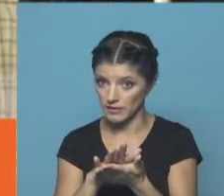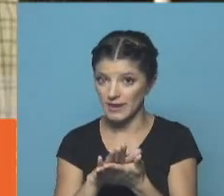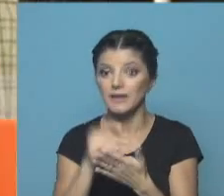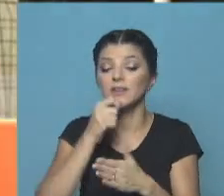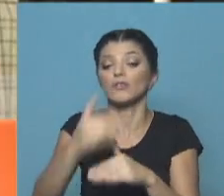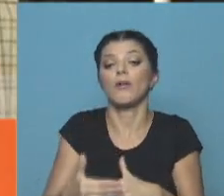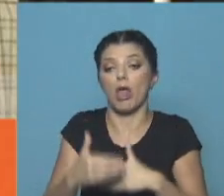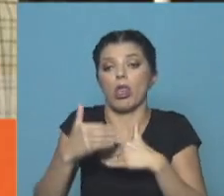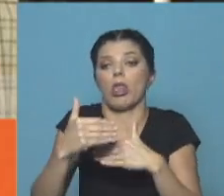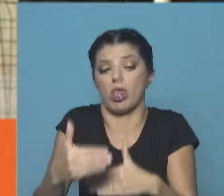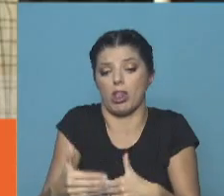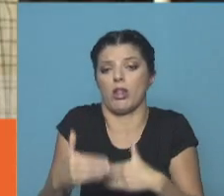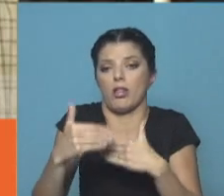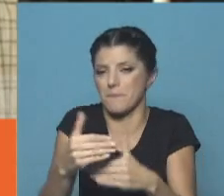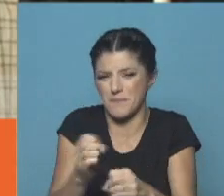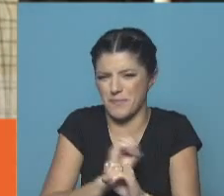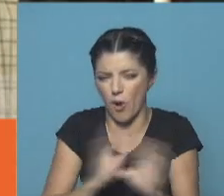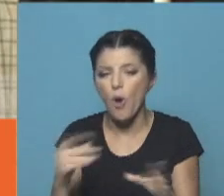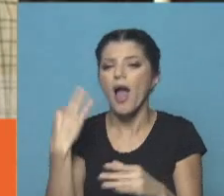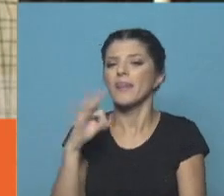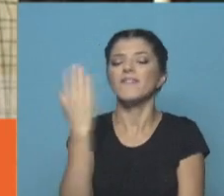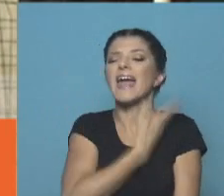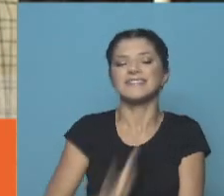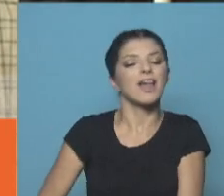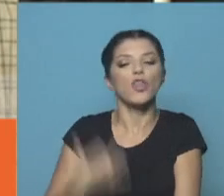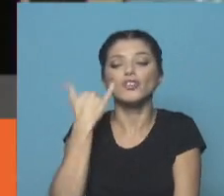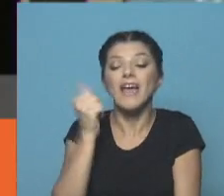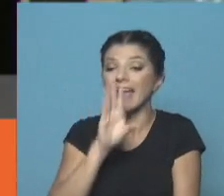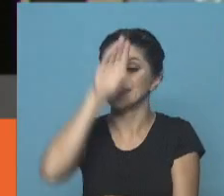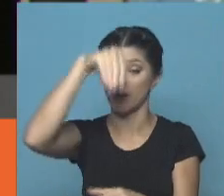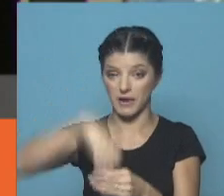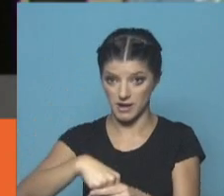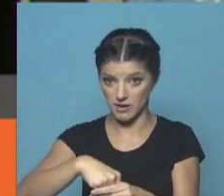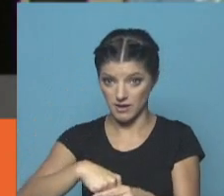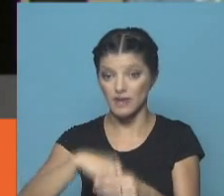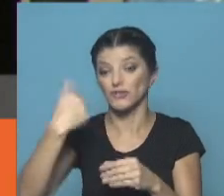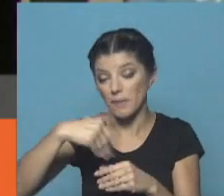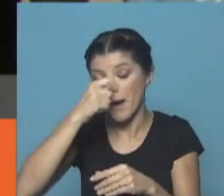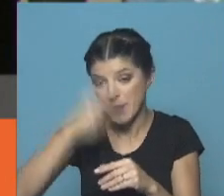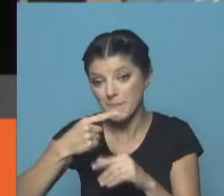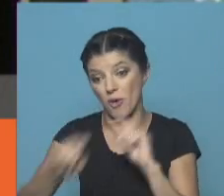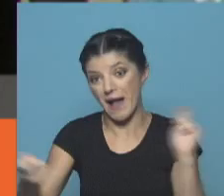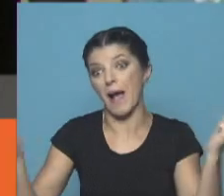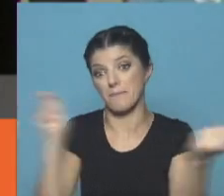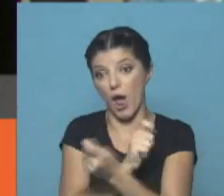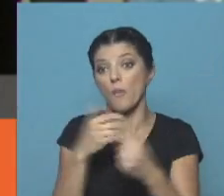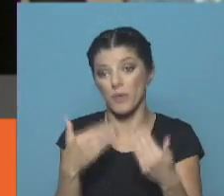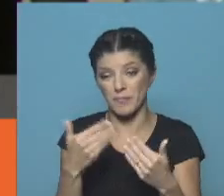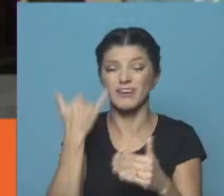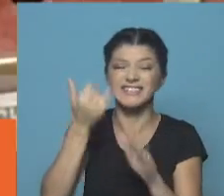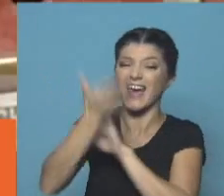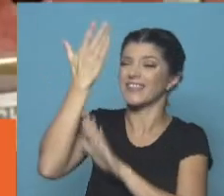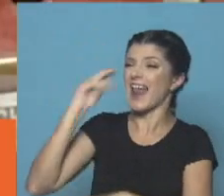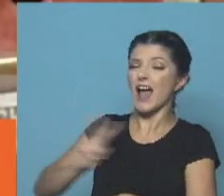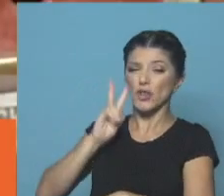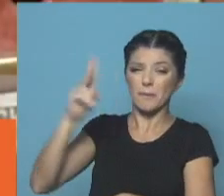podamos tomar desde el Estado intervenir, más rápido vamos a poder revertir esta situación que desde 2003 se viene